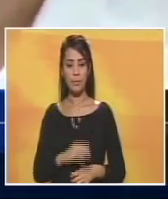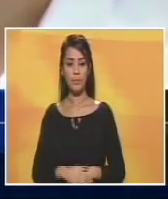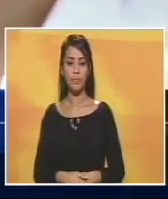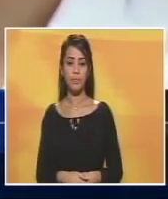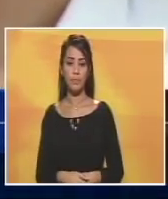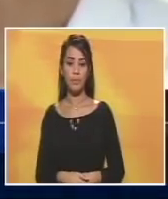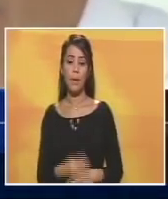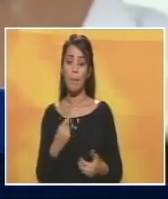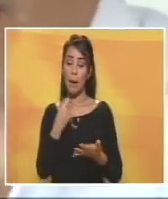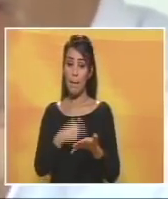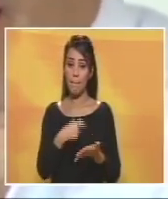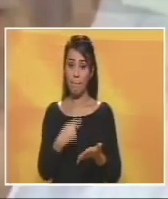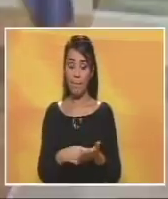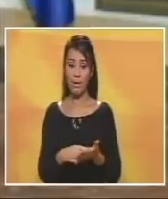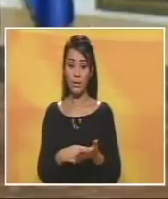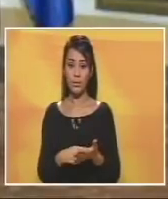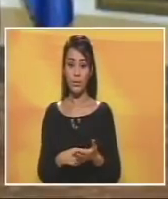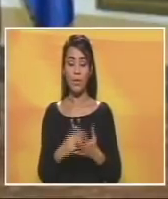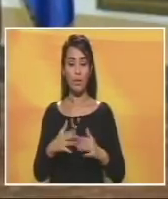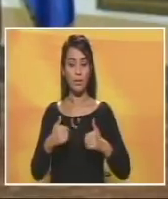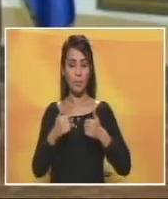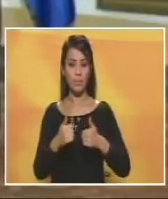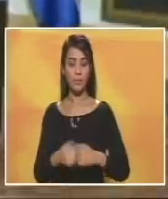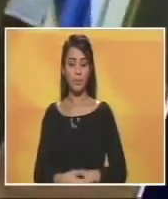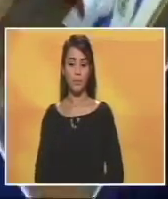Silva, para el pago de la contienda del salvadoreño.